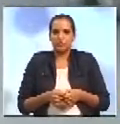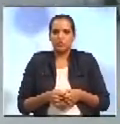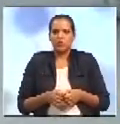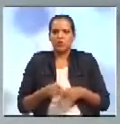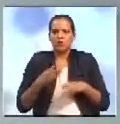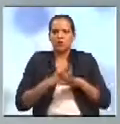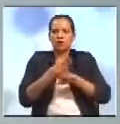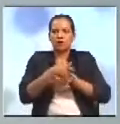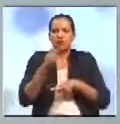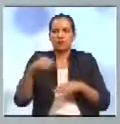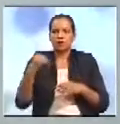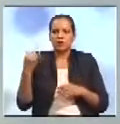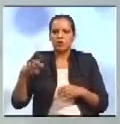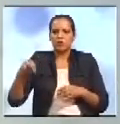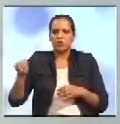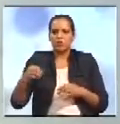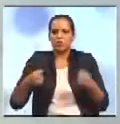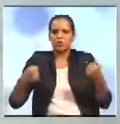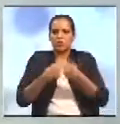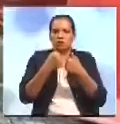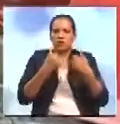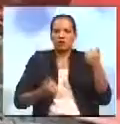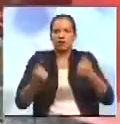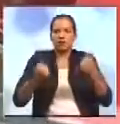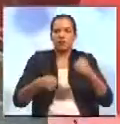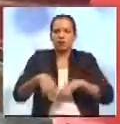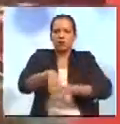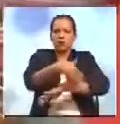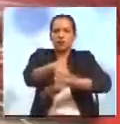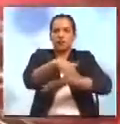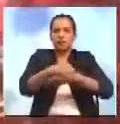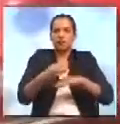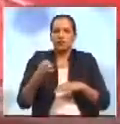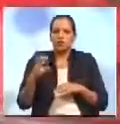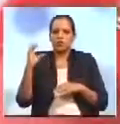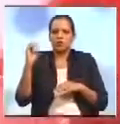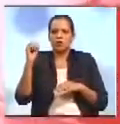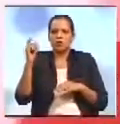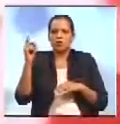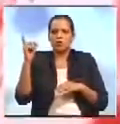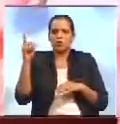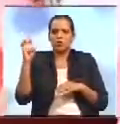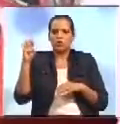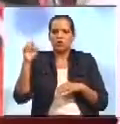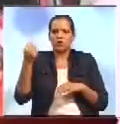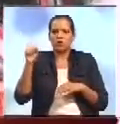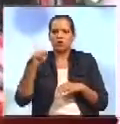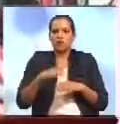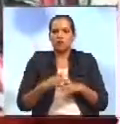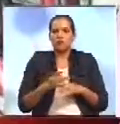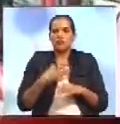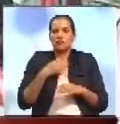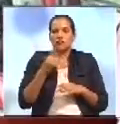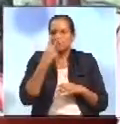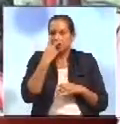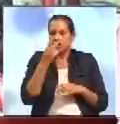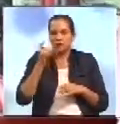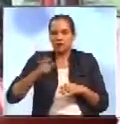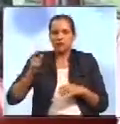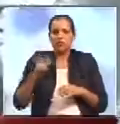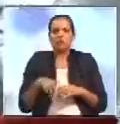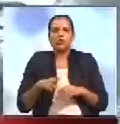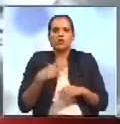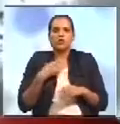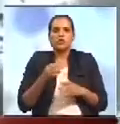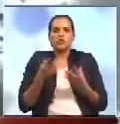La tarde de este miércoles se registró un accidente de tránsito en la vía que conduce del redondel de la policía hasta el terminal. Testigos del hecho afirman que